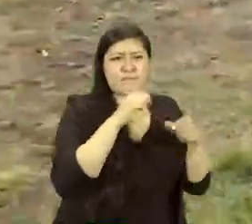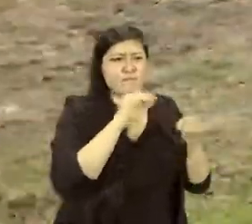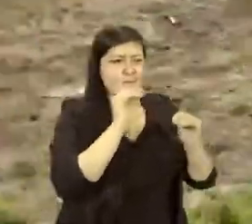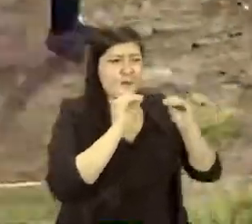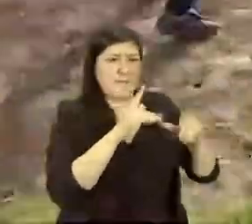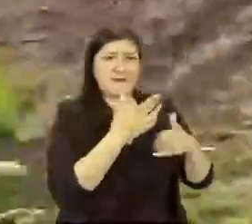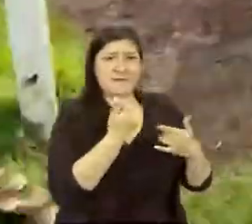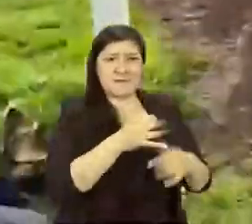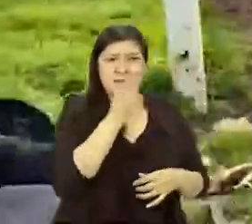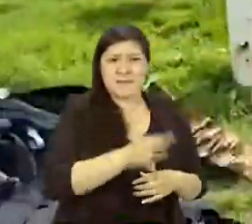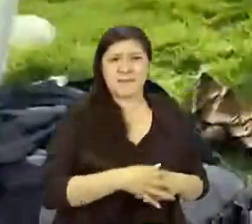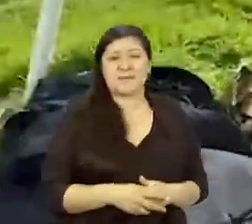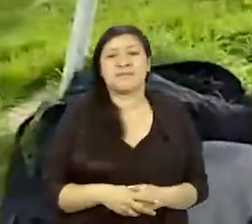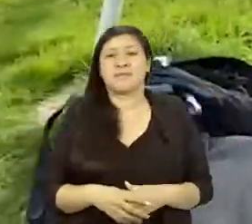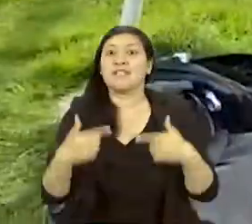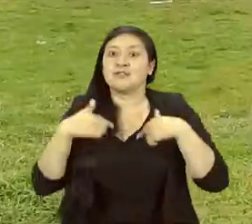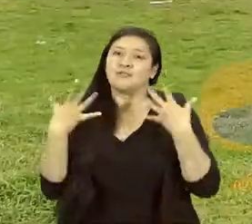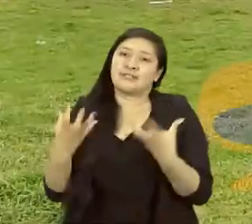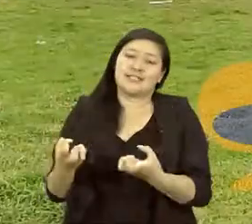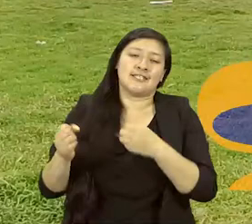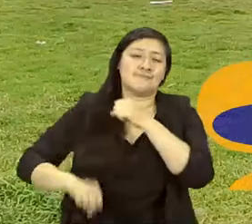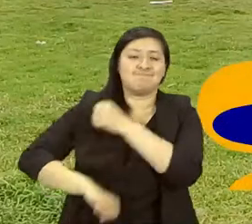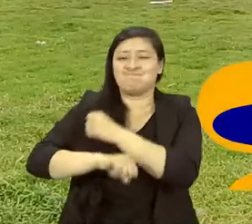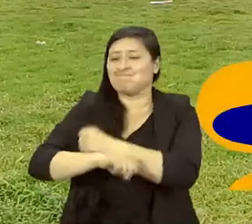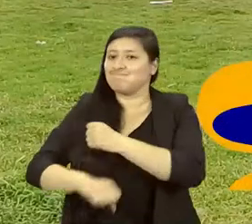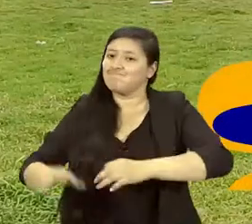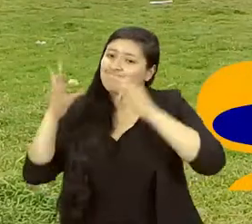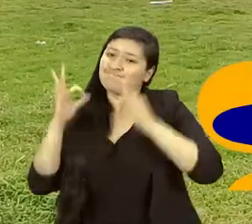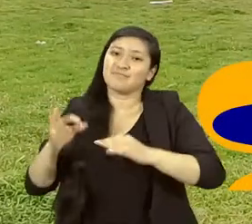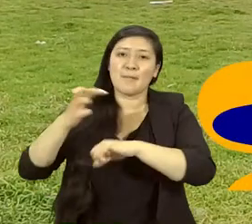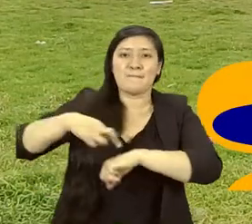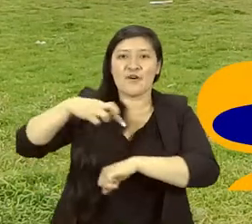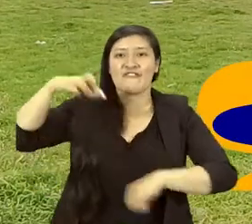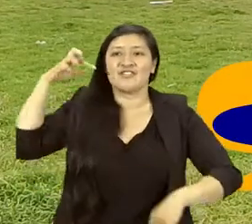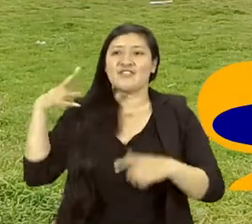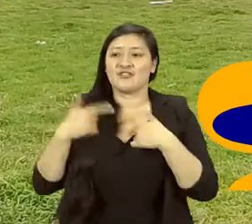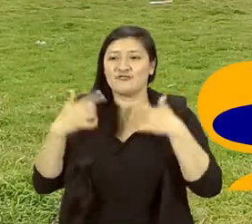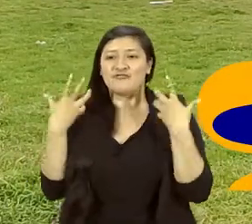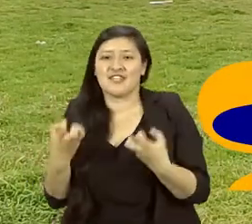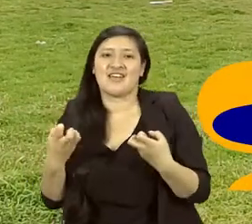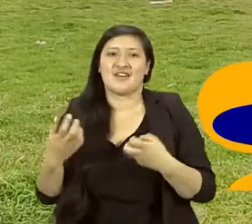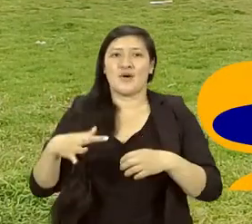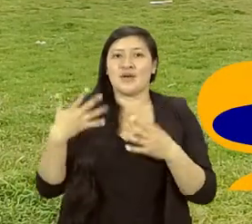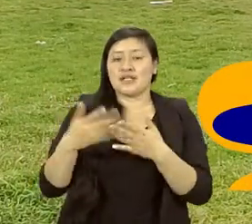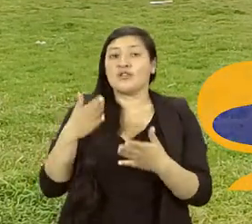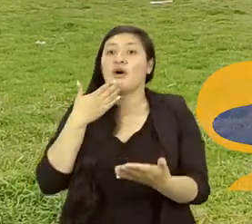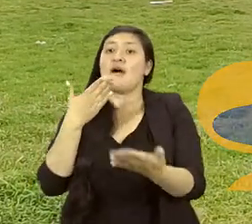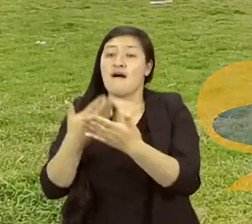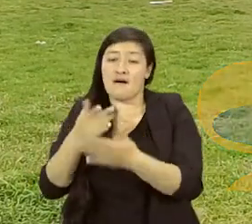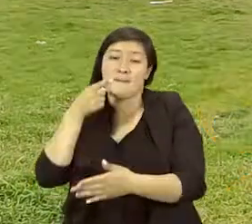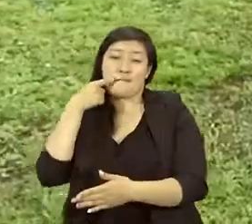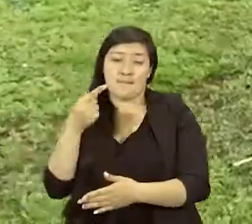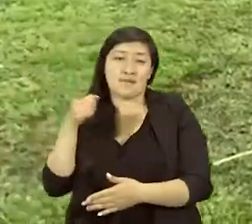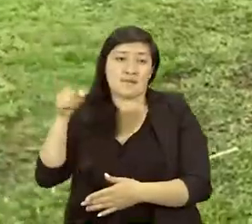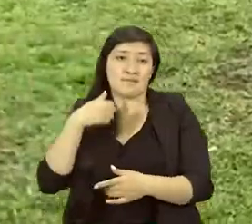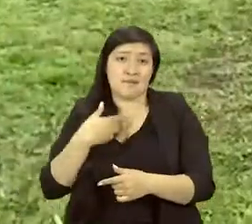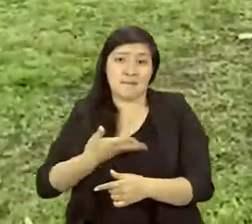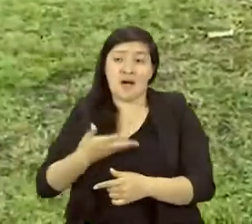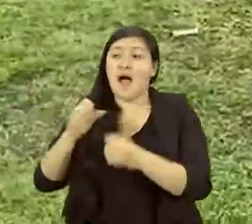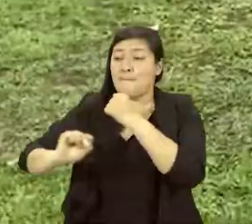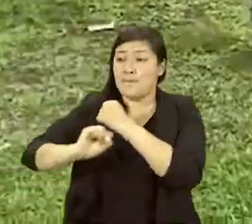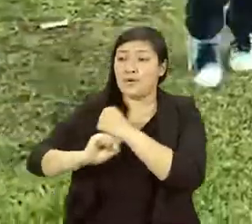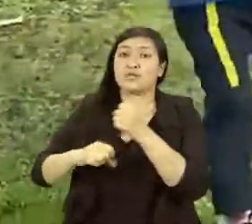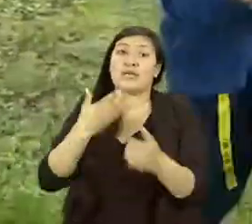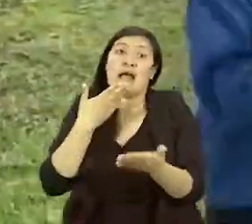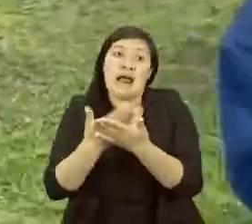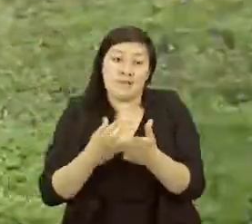Sea grande, yo quiero ser una gran futbolista, llegar a los Olímpicos y le doy gracias a Pasto Deporte porque me ha